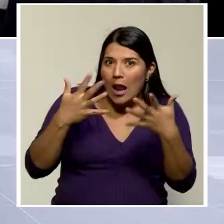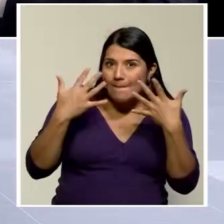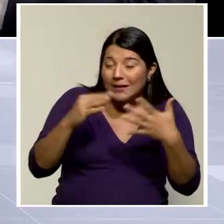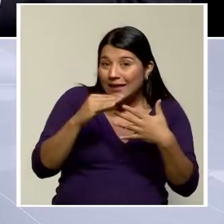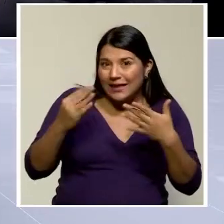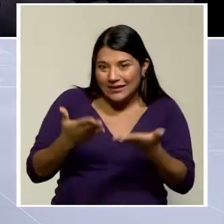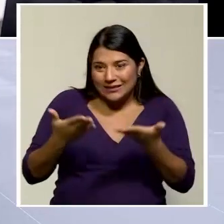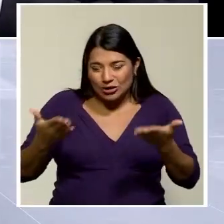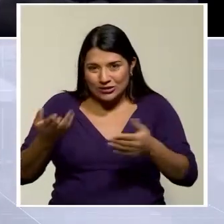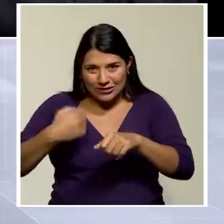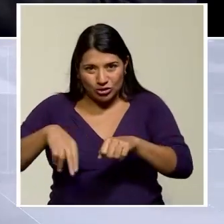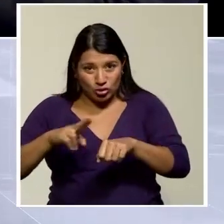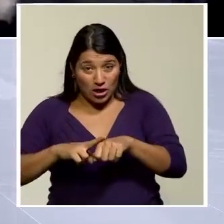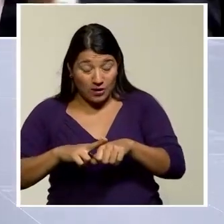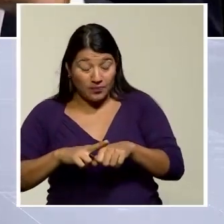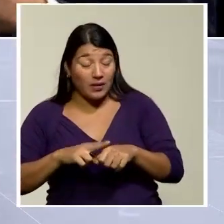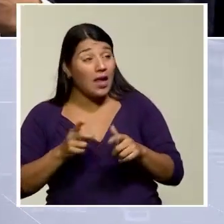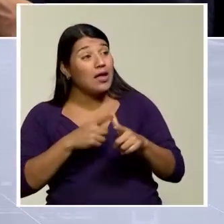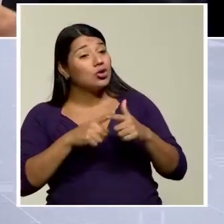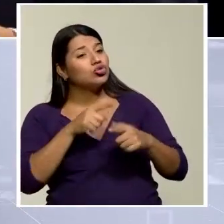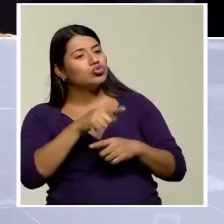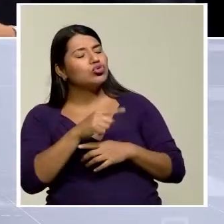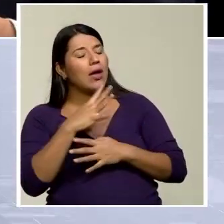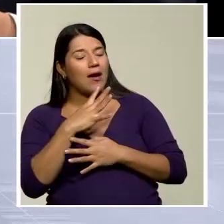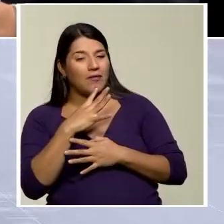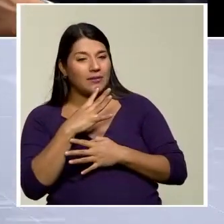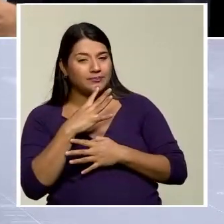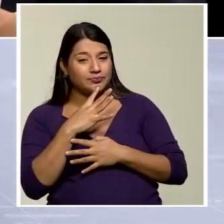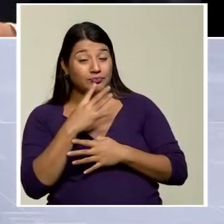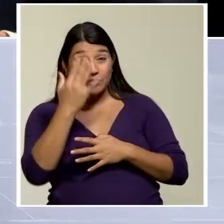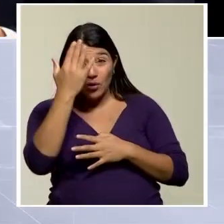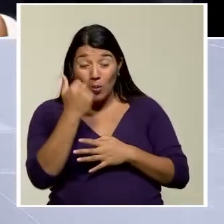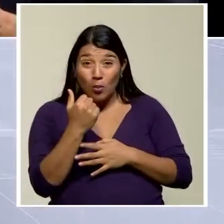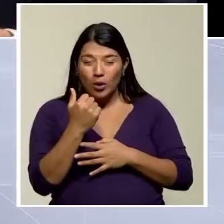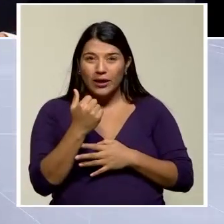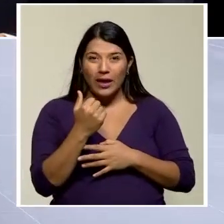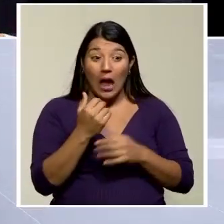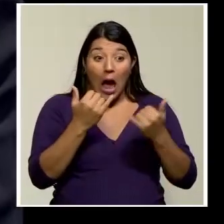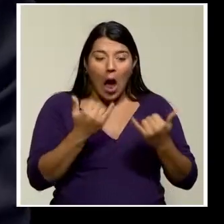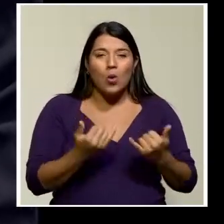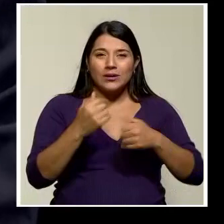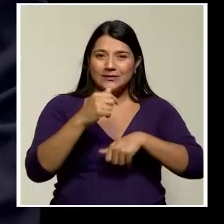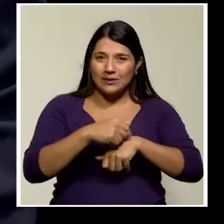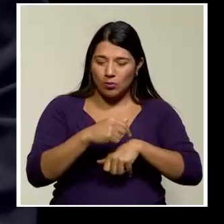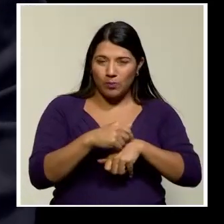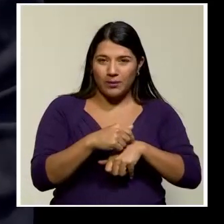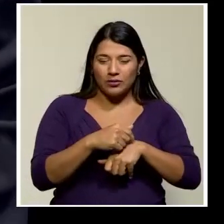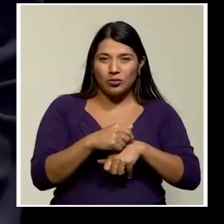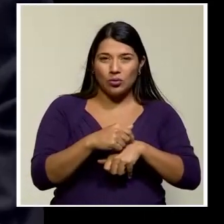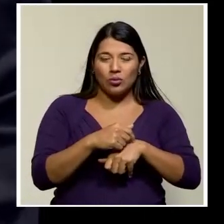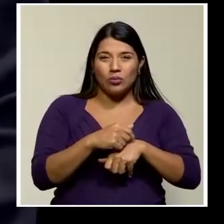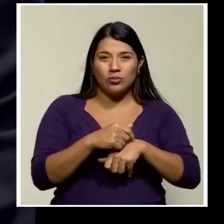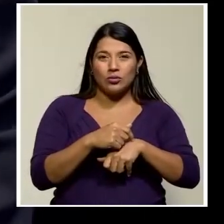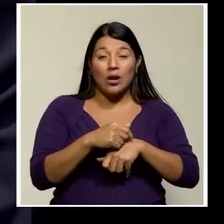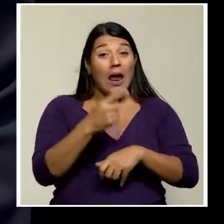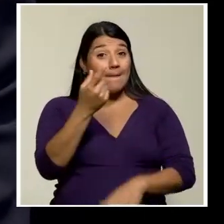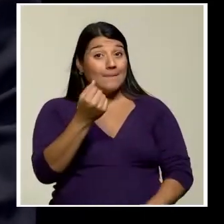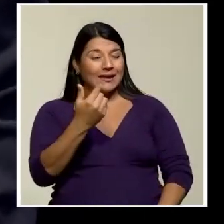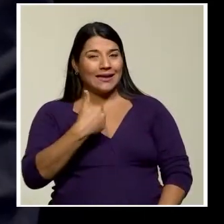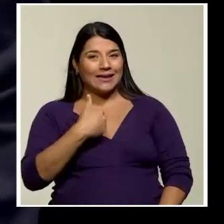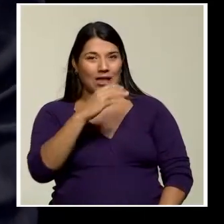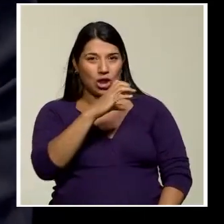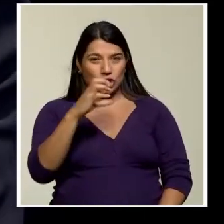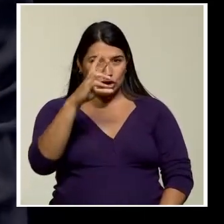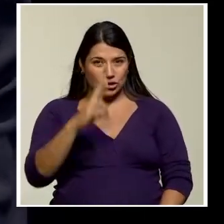recursos naturales. Básicamente está hablando porque la riqueza que tenemos en este momento, la plata que tiene el